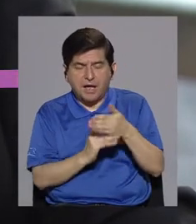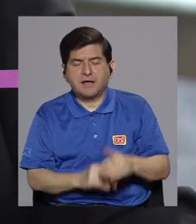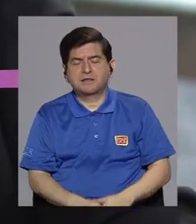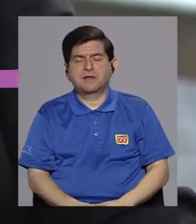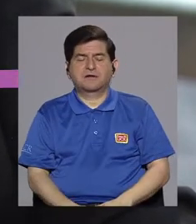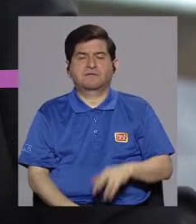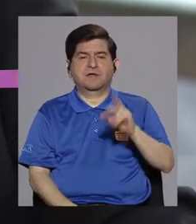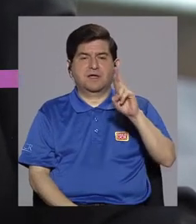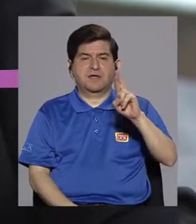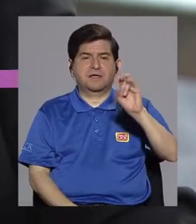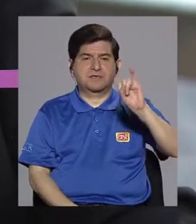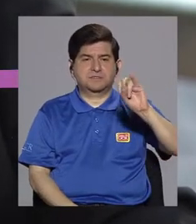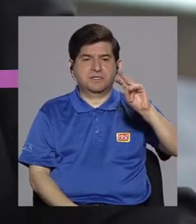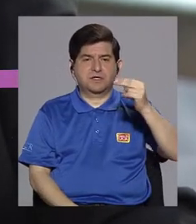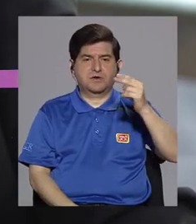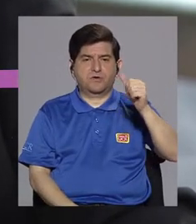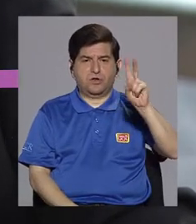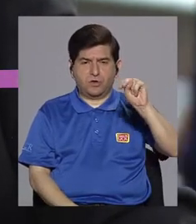de los riñones.